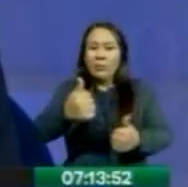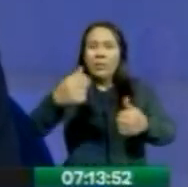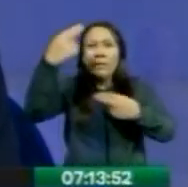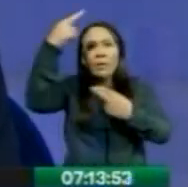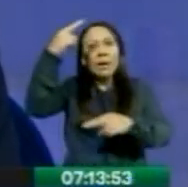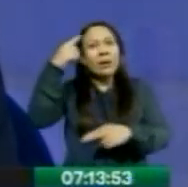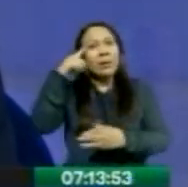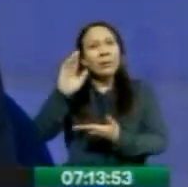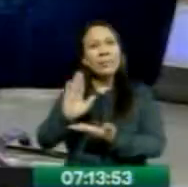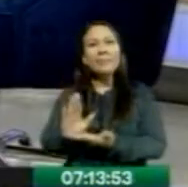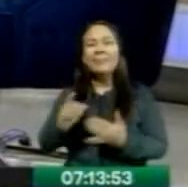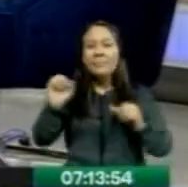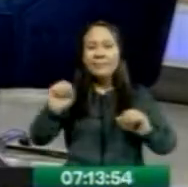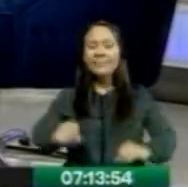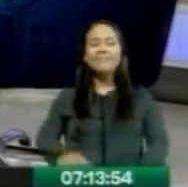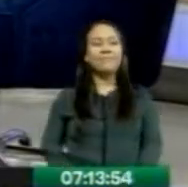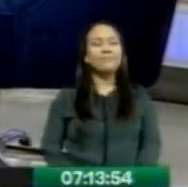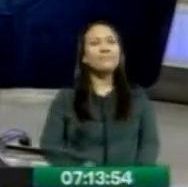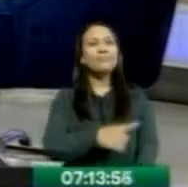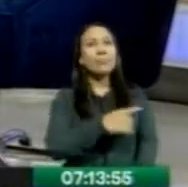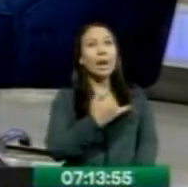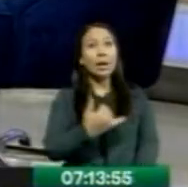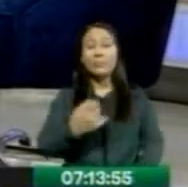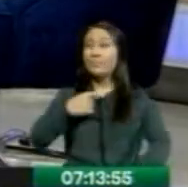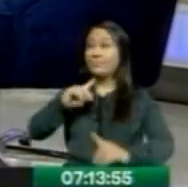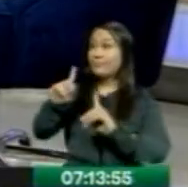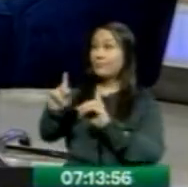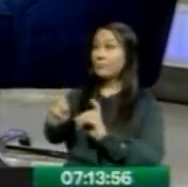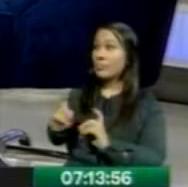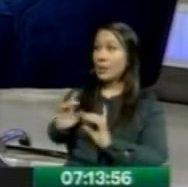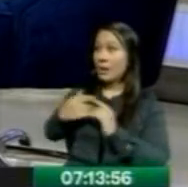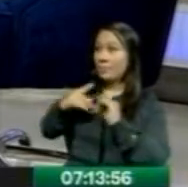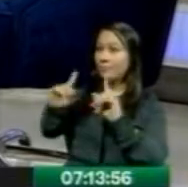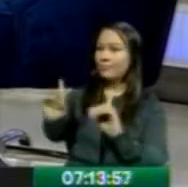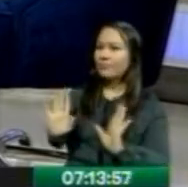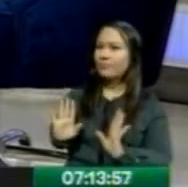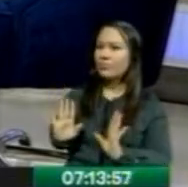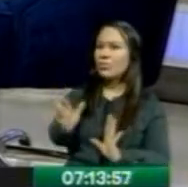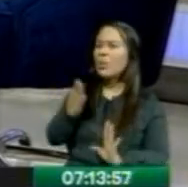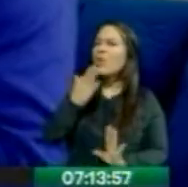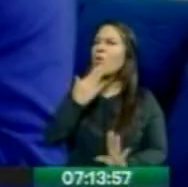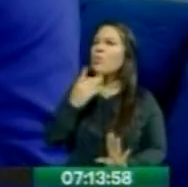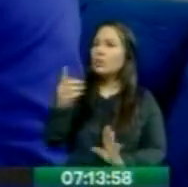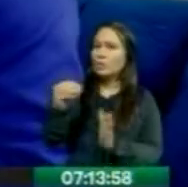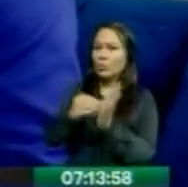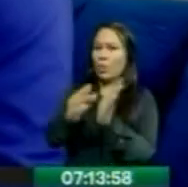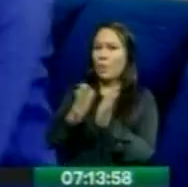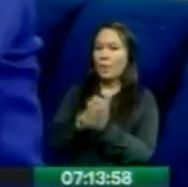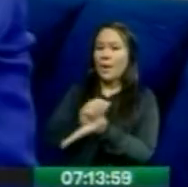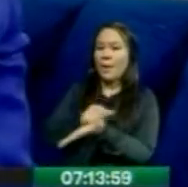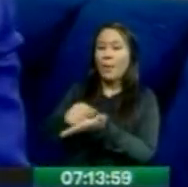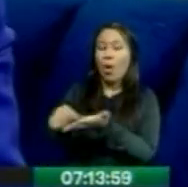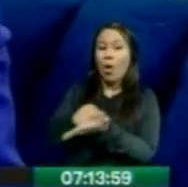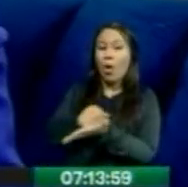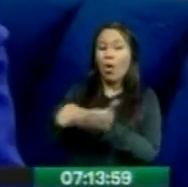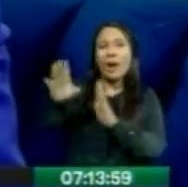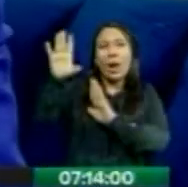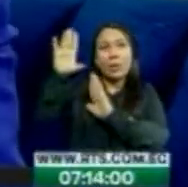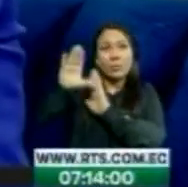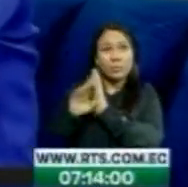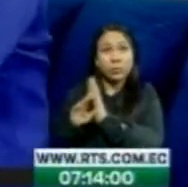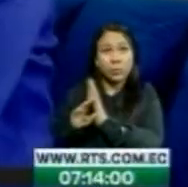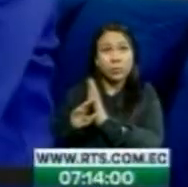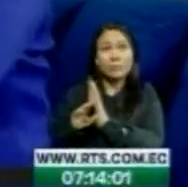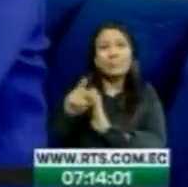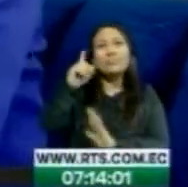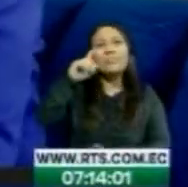seguridad social. Enhorabuena. Abogado, quisiéramos iniciar esta entrevista preguntándole, ¿de qué manera aplica la remisión o reducción